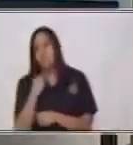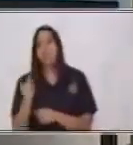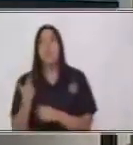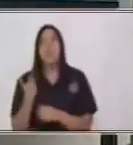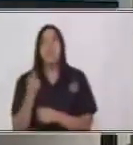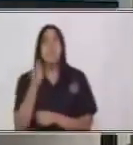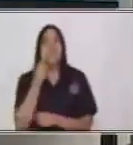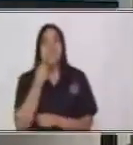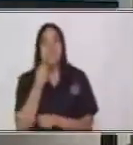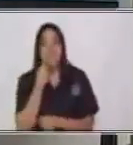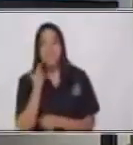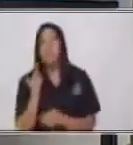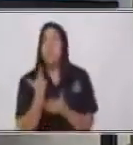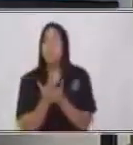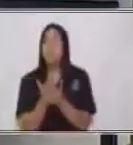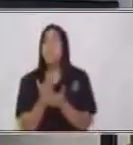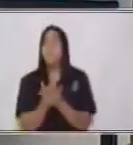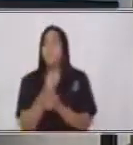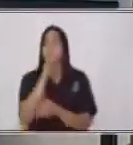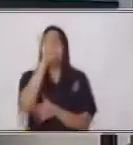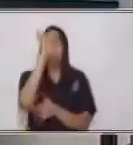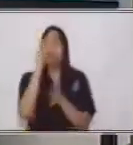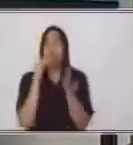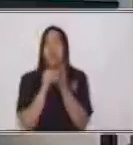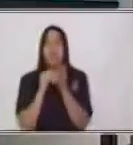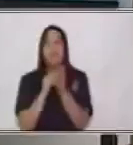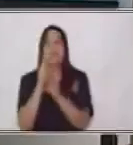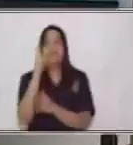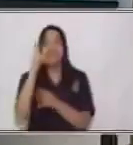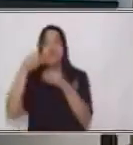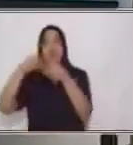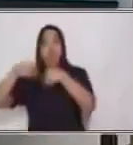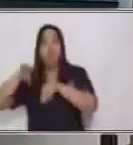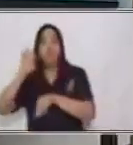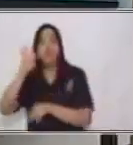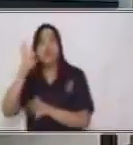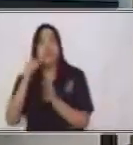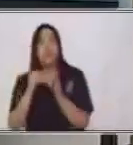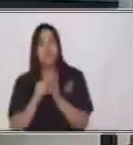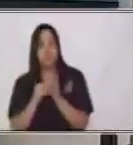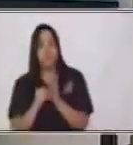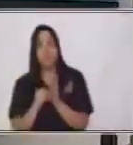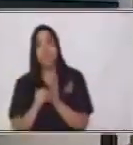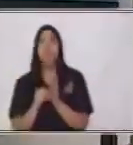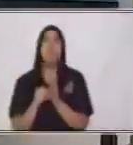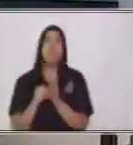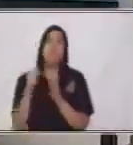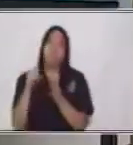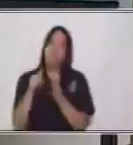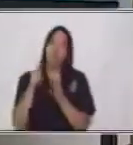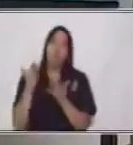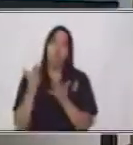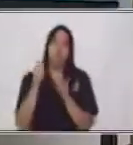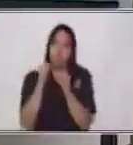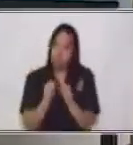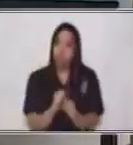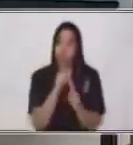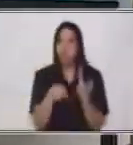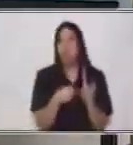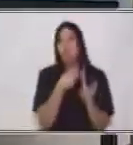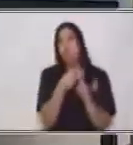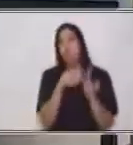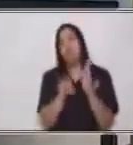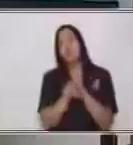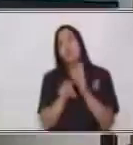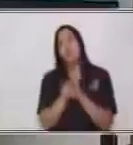costó 5 quetzales y dos huevos que pagué 3 quetzales. Entonces ahora yo puedo decir